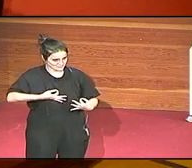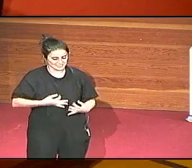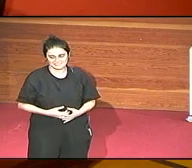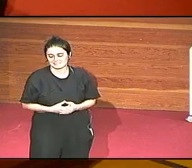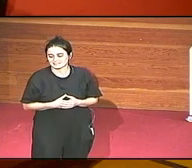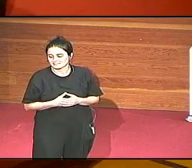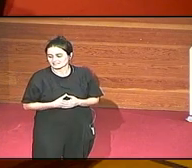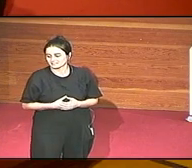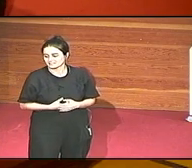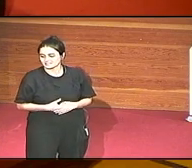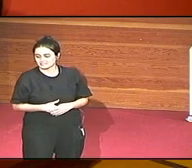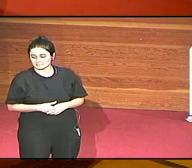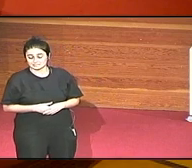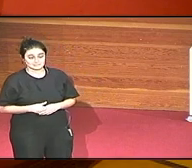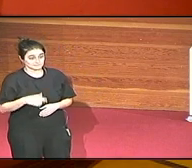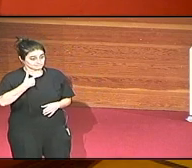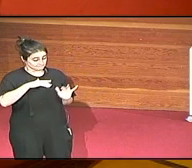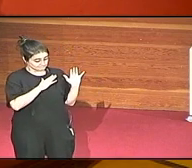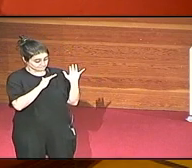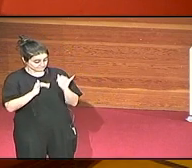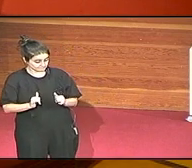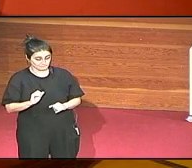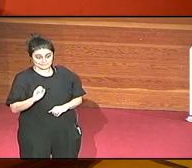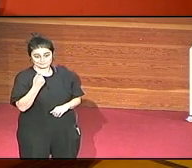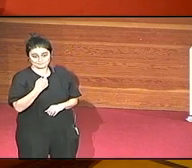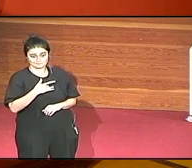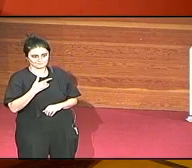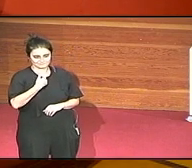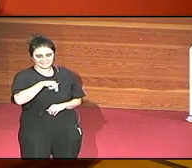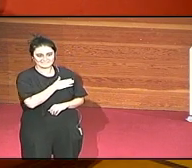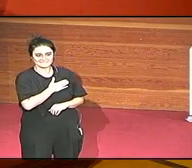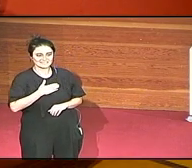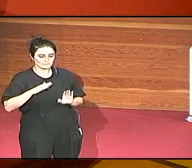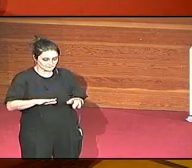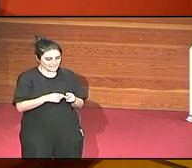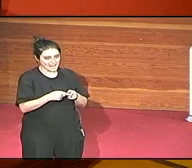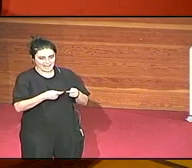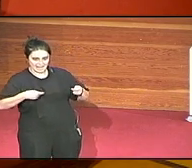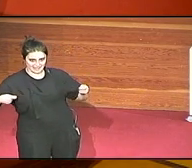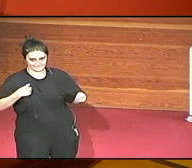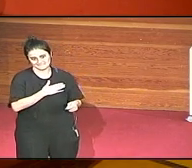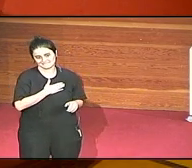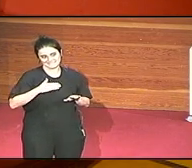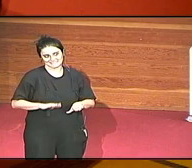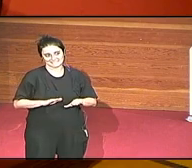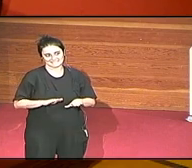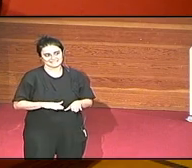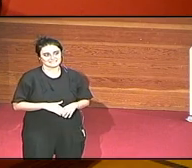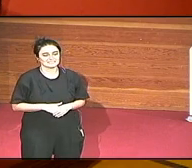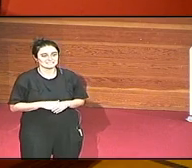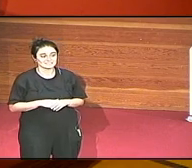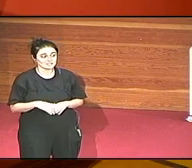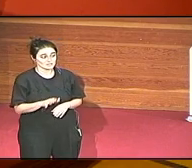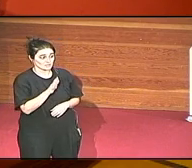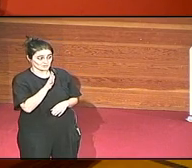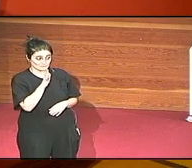nosotros el primer día que llegamos también fuimos con la intención de quedarnos el máximo tiempo posible porque